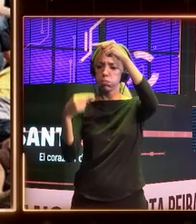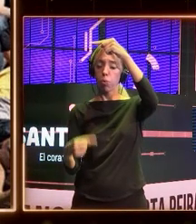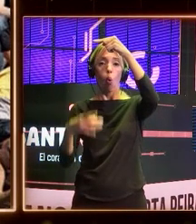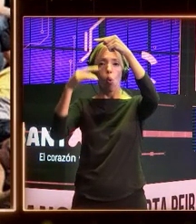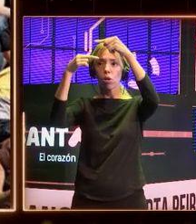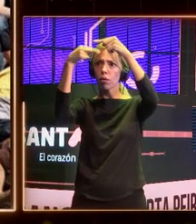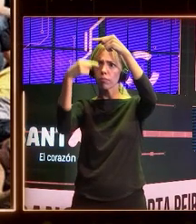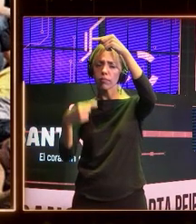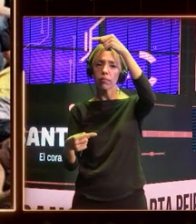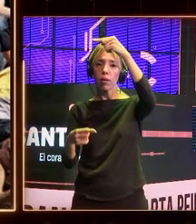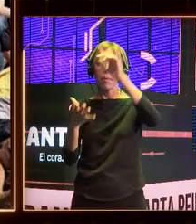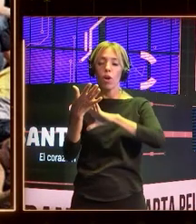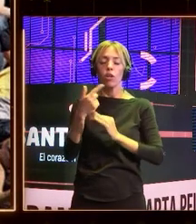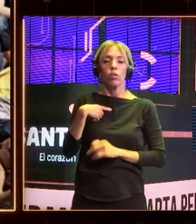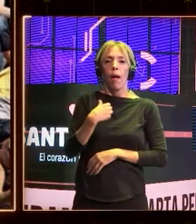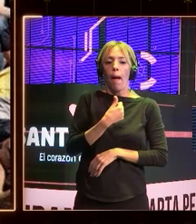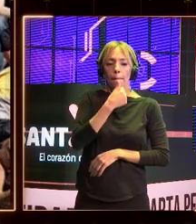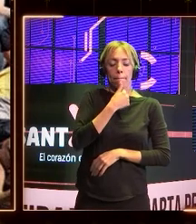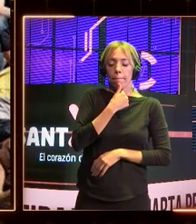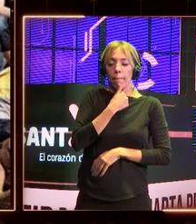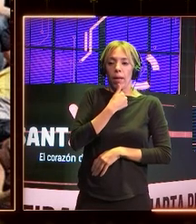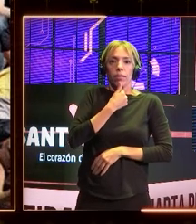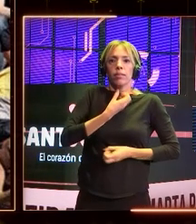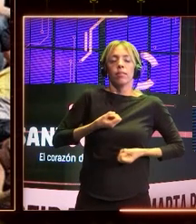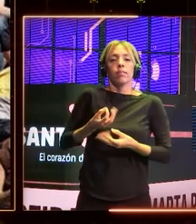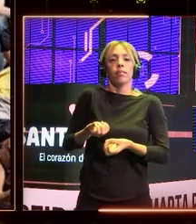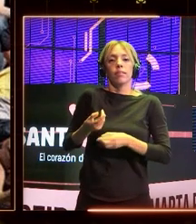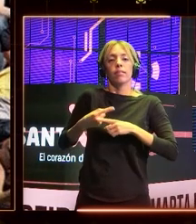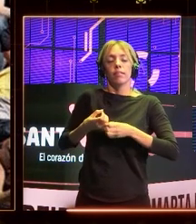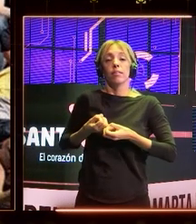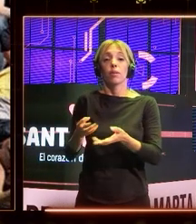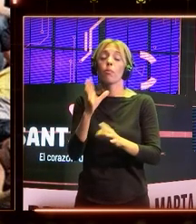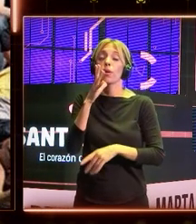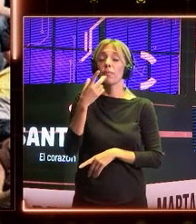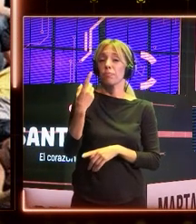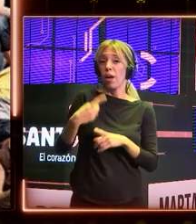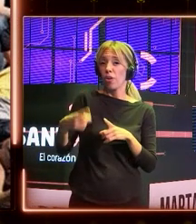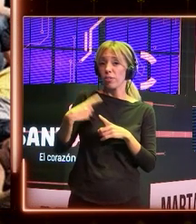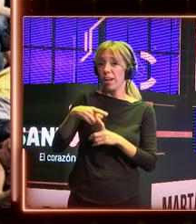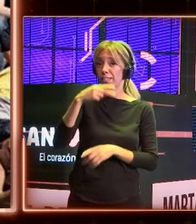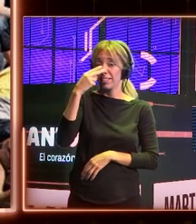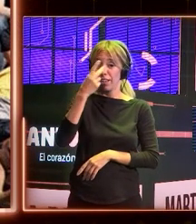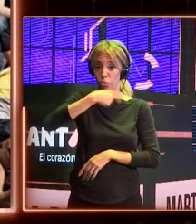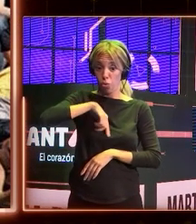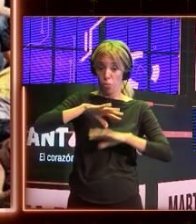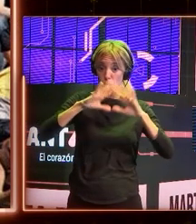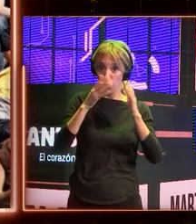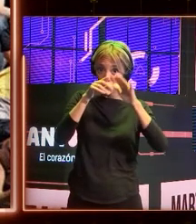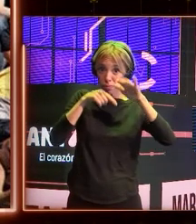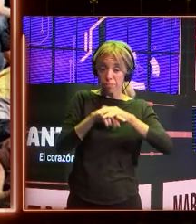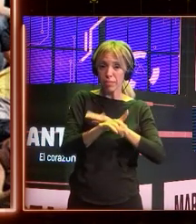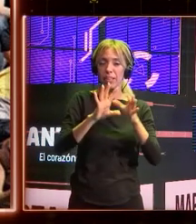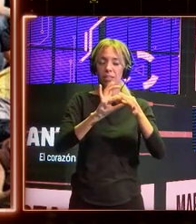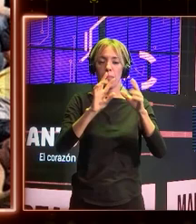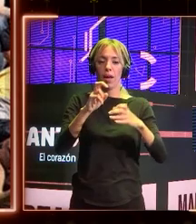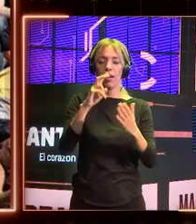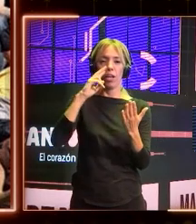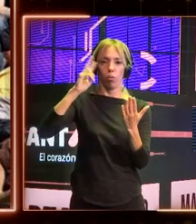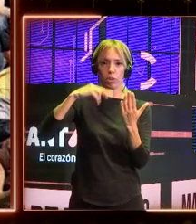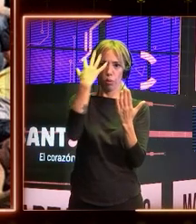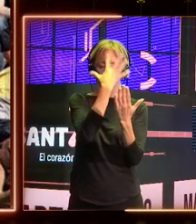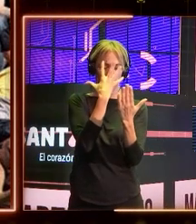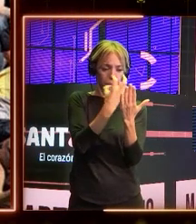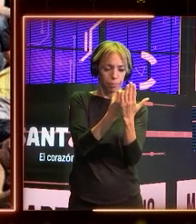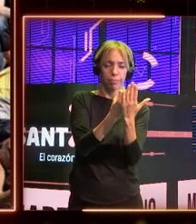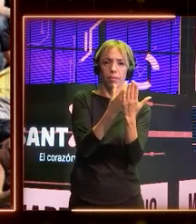nosotros podamos resistirnos. Porque una de las cosas interesantes del mundo en el que nos adentramos, este mundo de reconocimiento biométrico